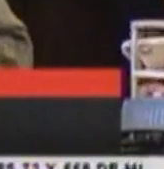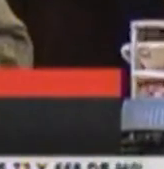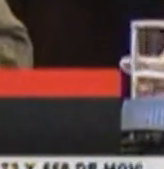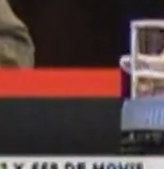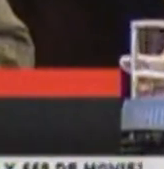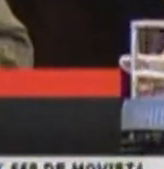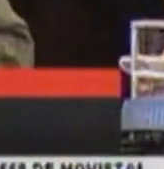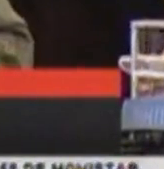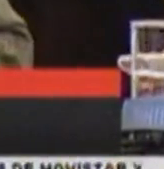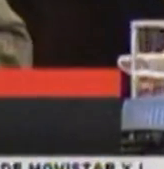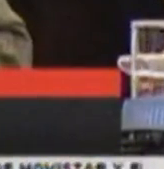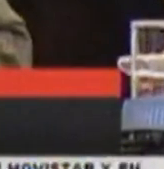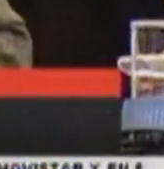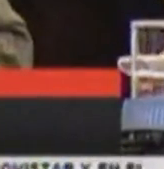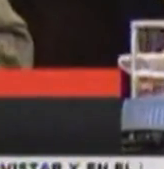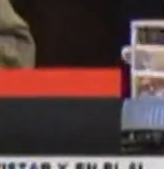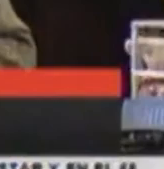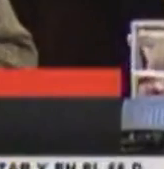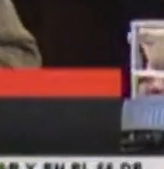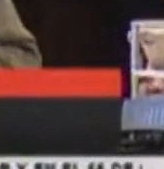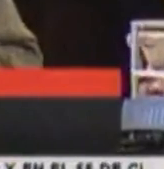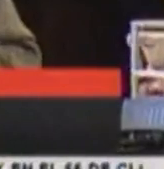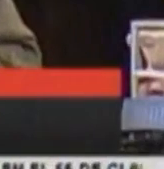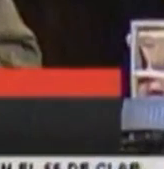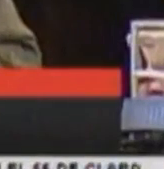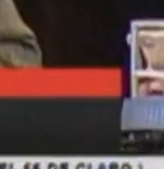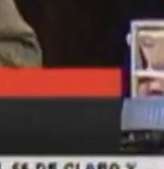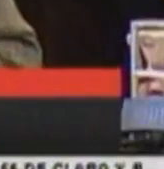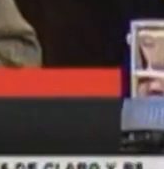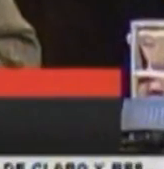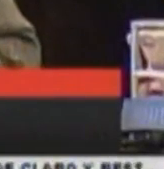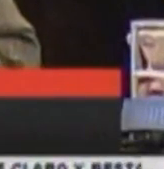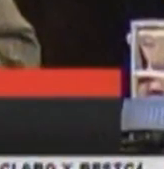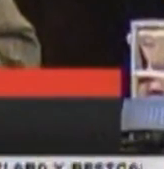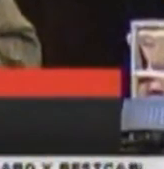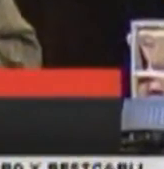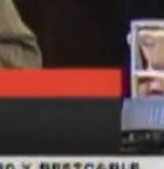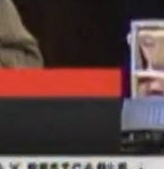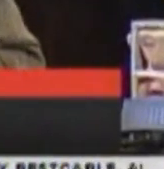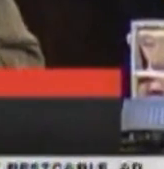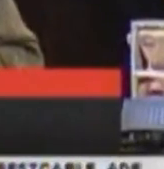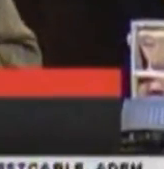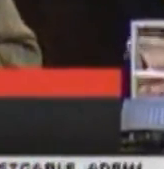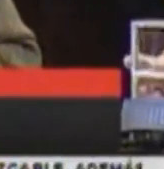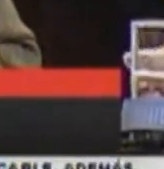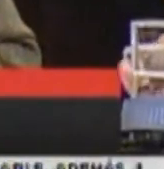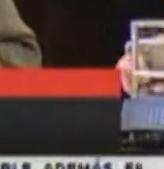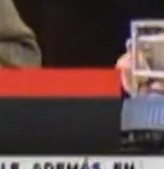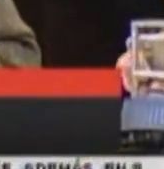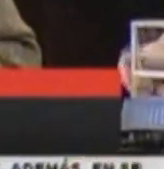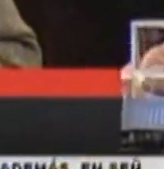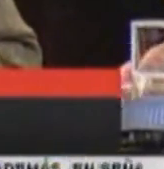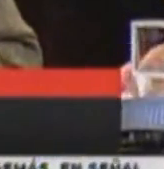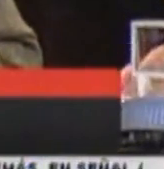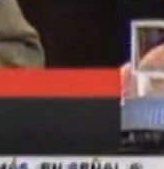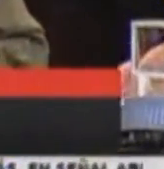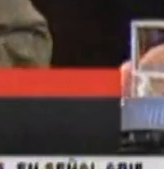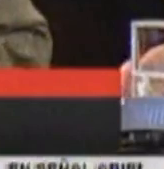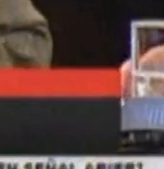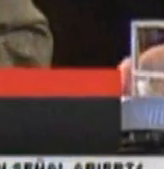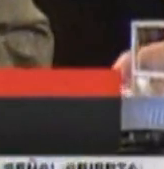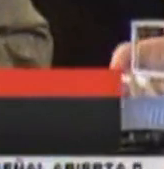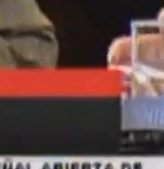bienestar interno es muy parecido al modelo de bienestar de país desarrollado de la OECD. No hemos tomado el país de el modelo de